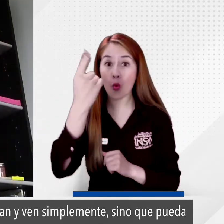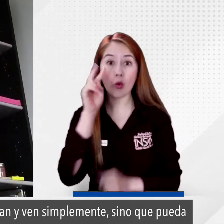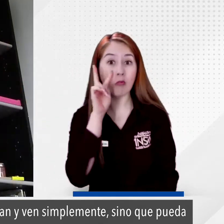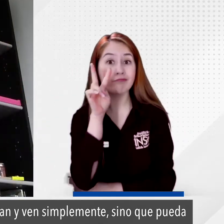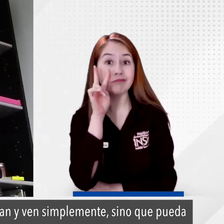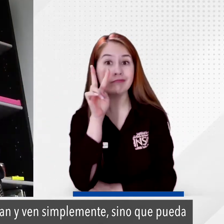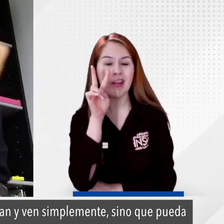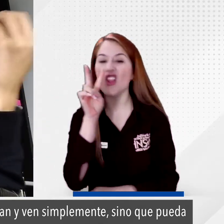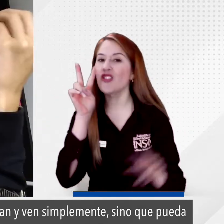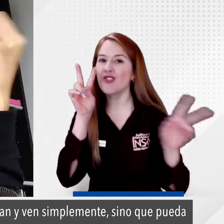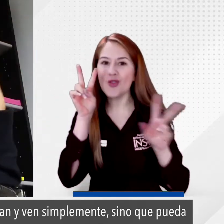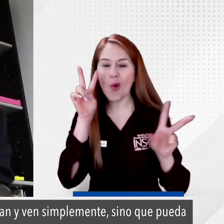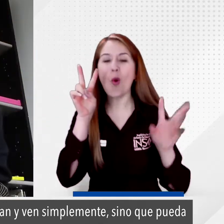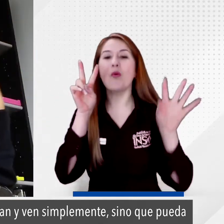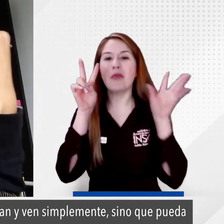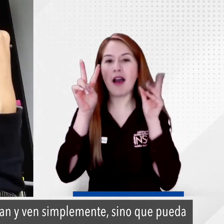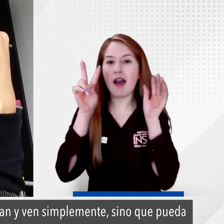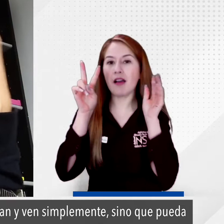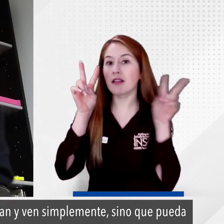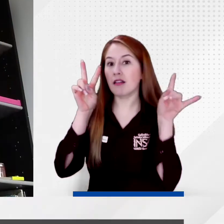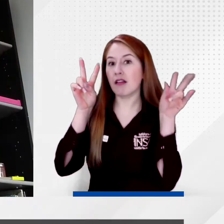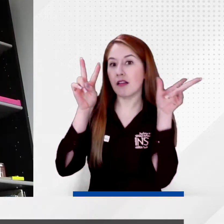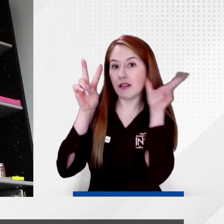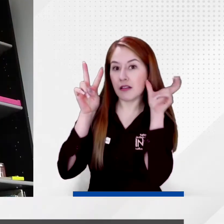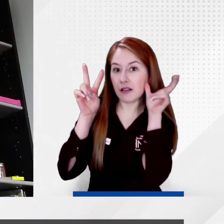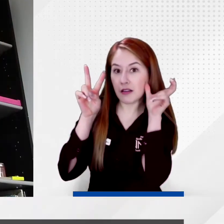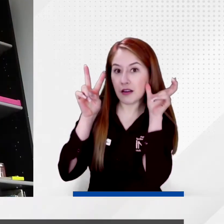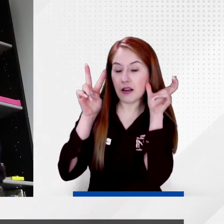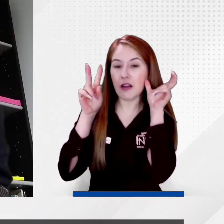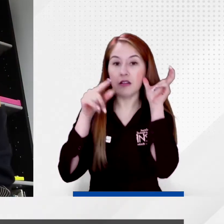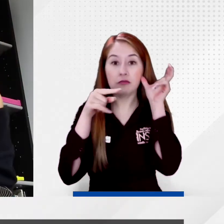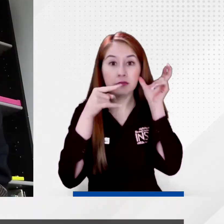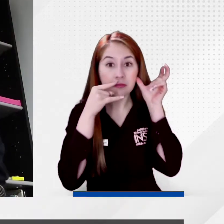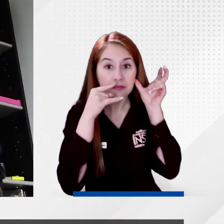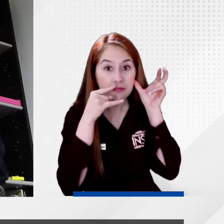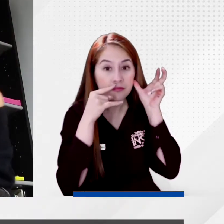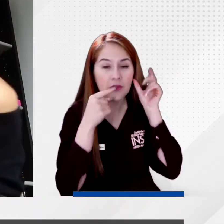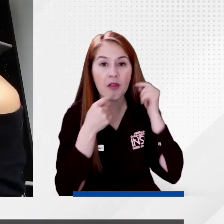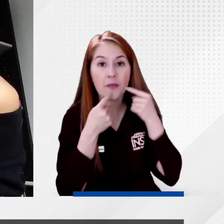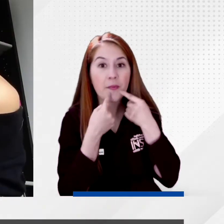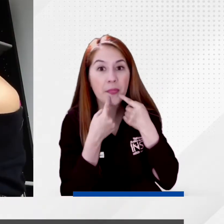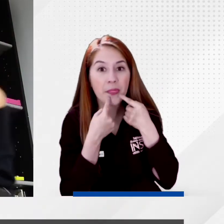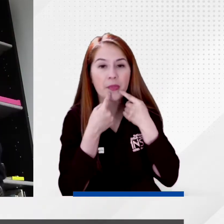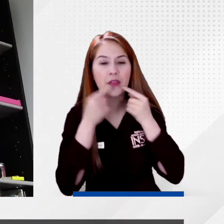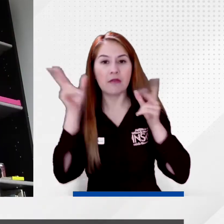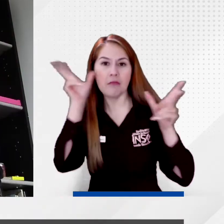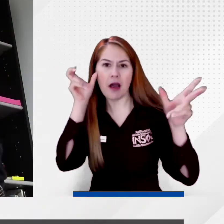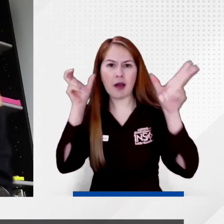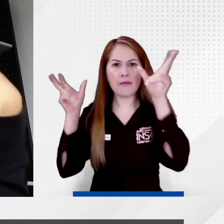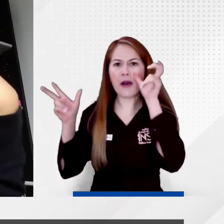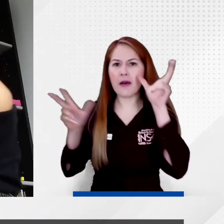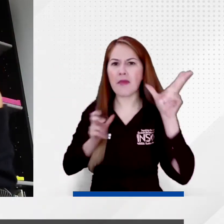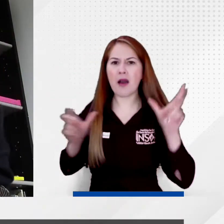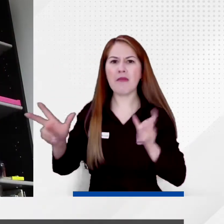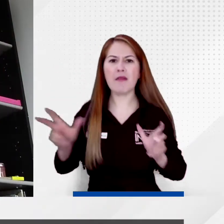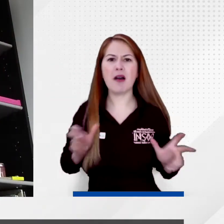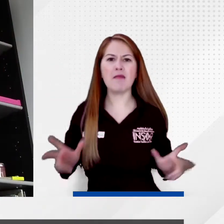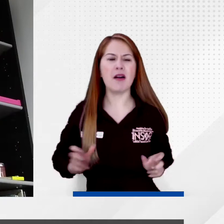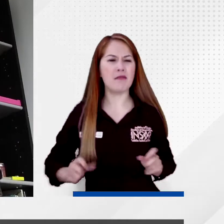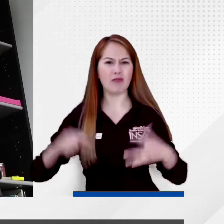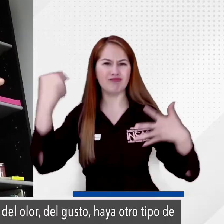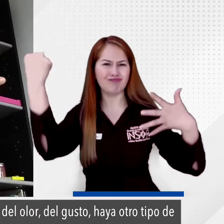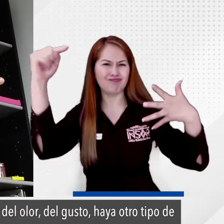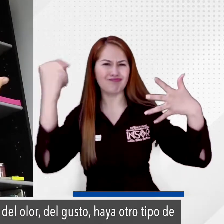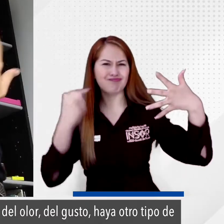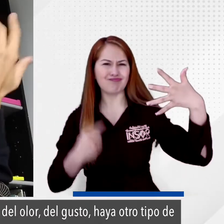por diferentes elementos que propicien que el espacio no solamente sea leído de una forma, ¿cierto?, como unidireccional,